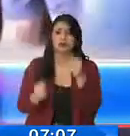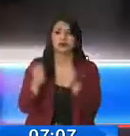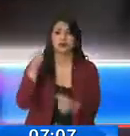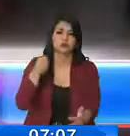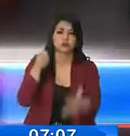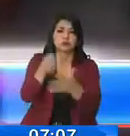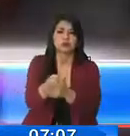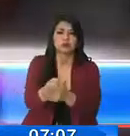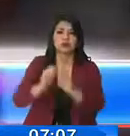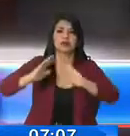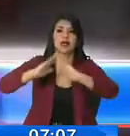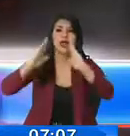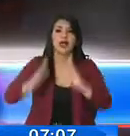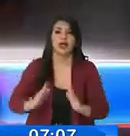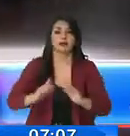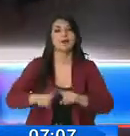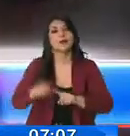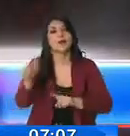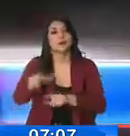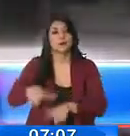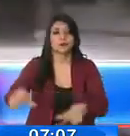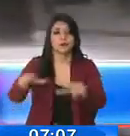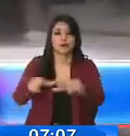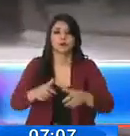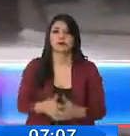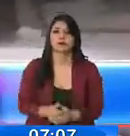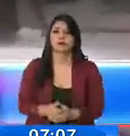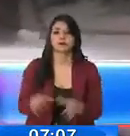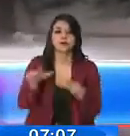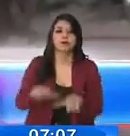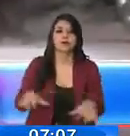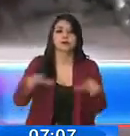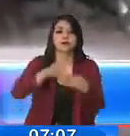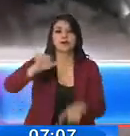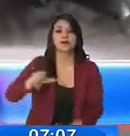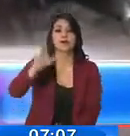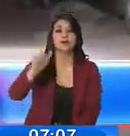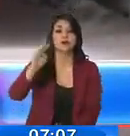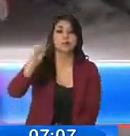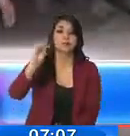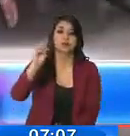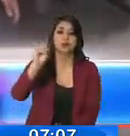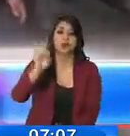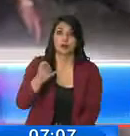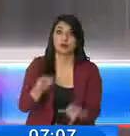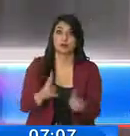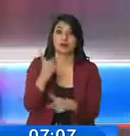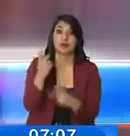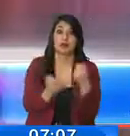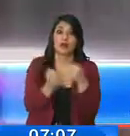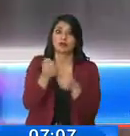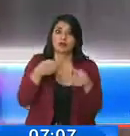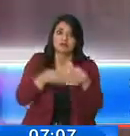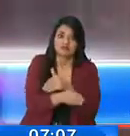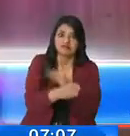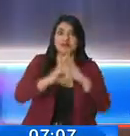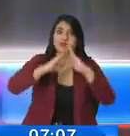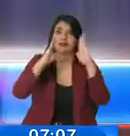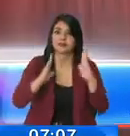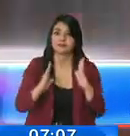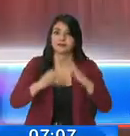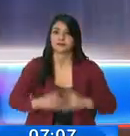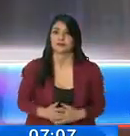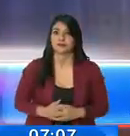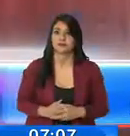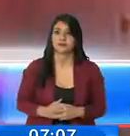se dio, pero en otro punto de la urbe. En la cooperativa Juan Montalvo, el automotor se lo divisaba dentro prácticamente de la vivienda.